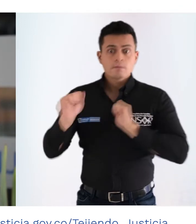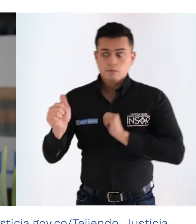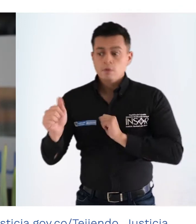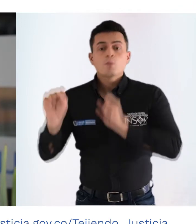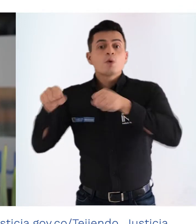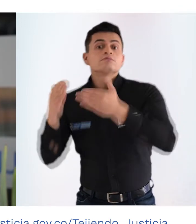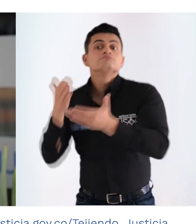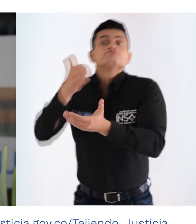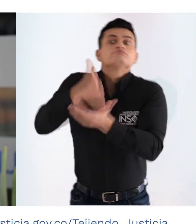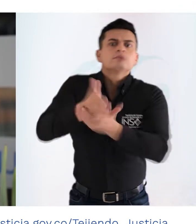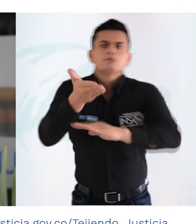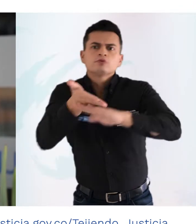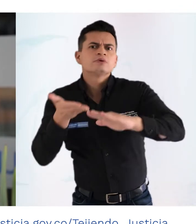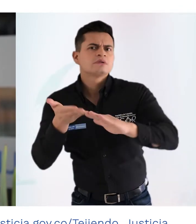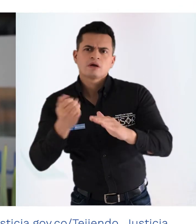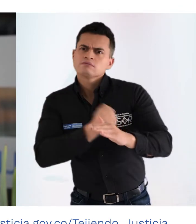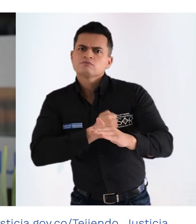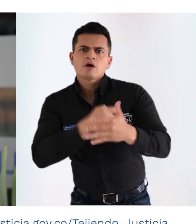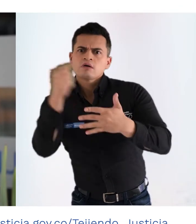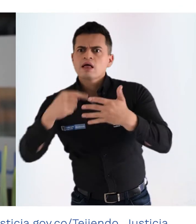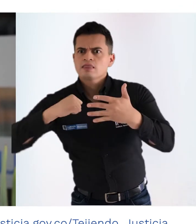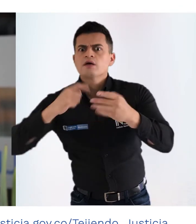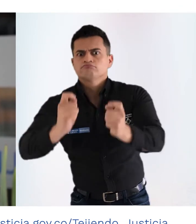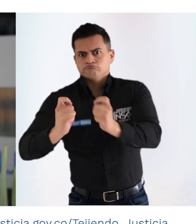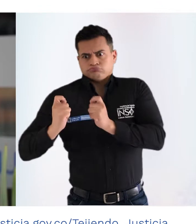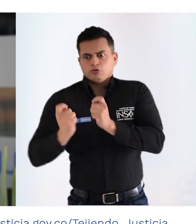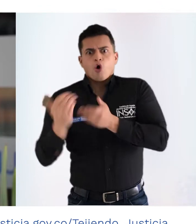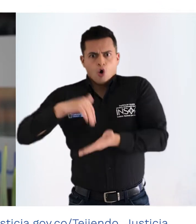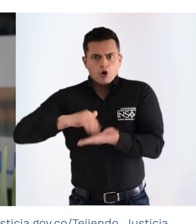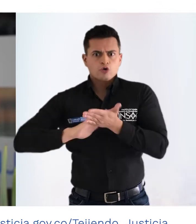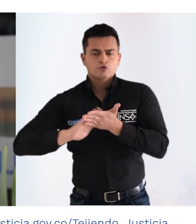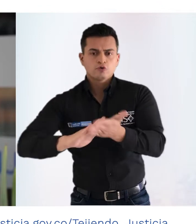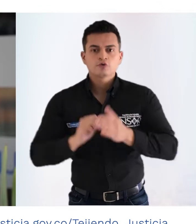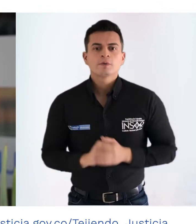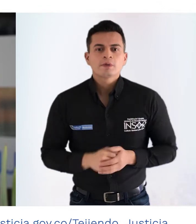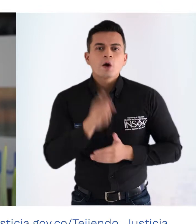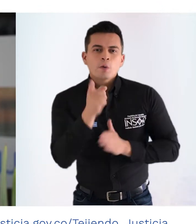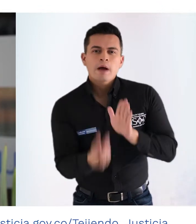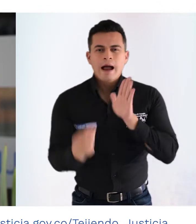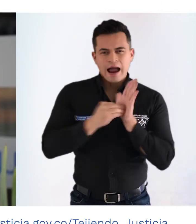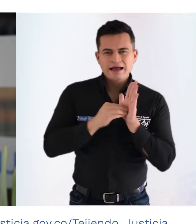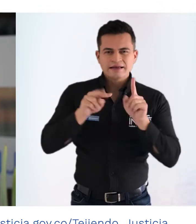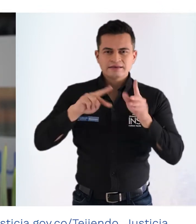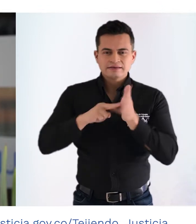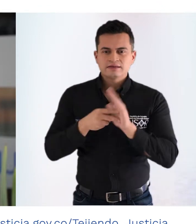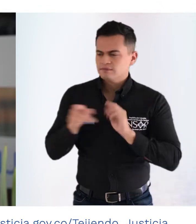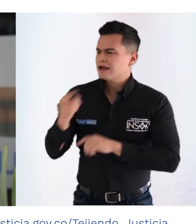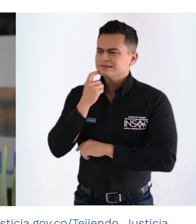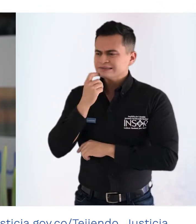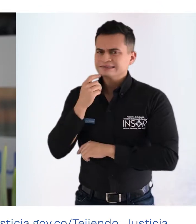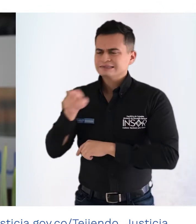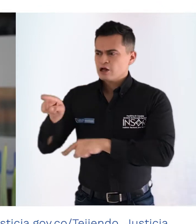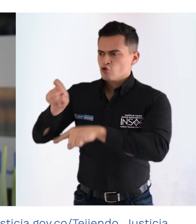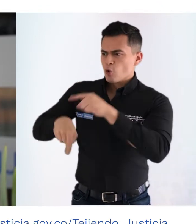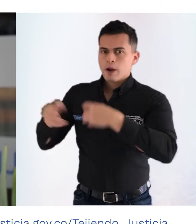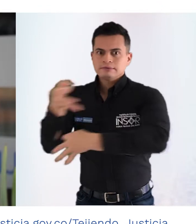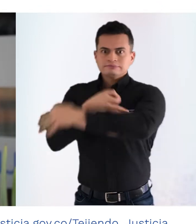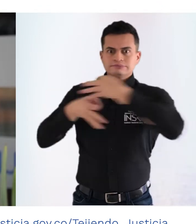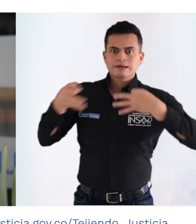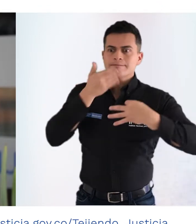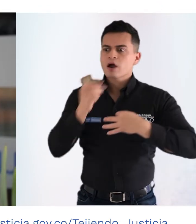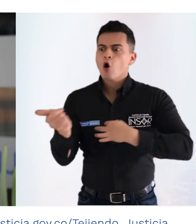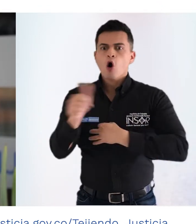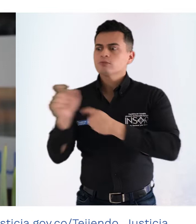el levantamiento de la interdicción. Esto se debe a que la figura está planteada dentro de este régimen de sustitución de voluntad bajo un